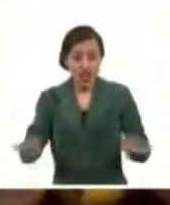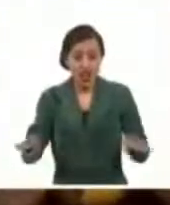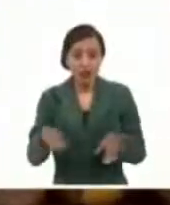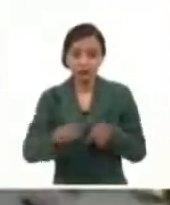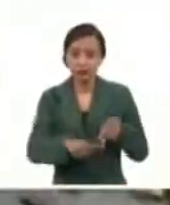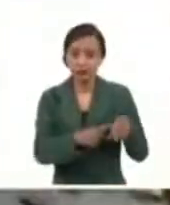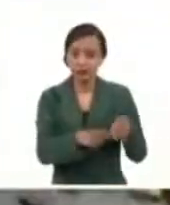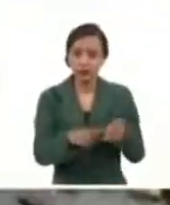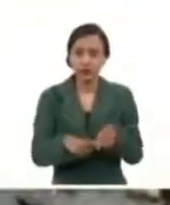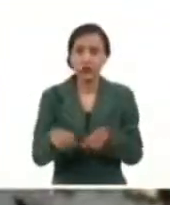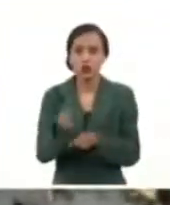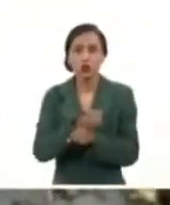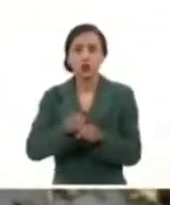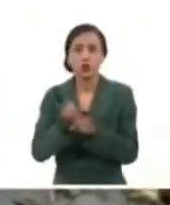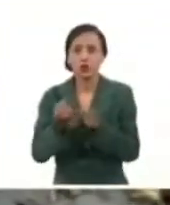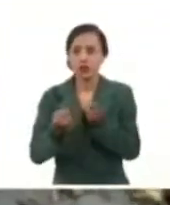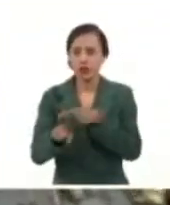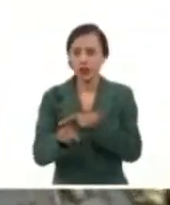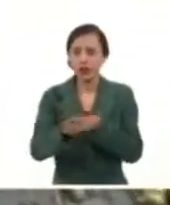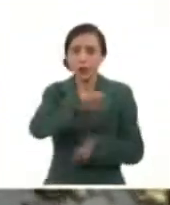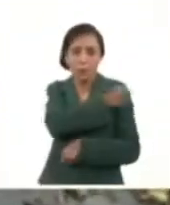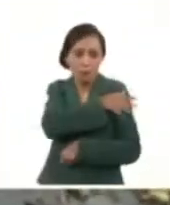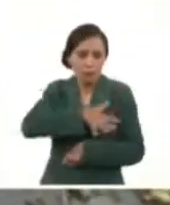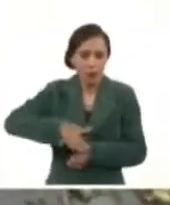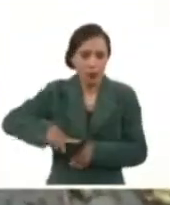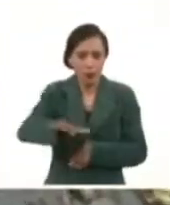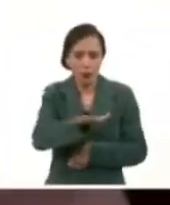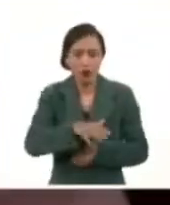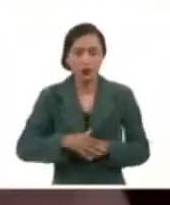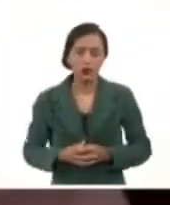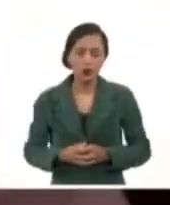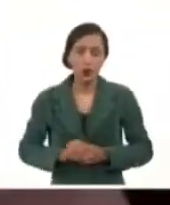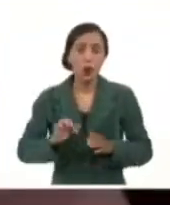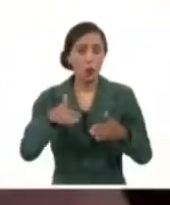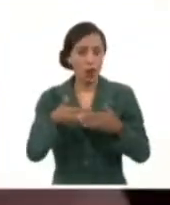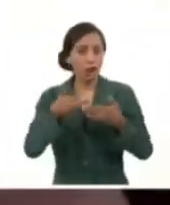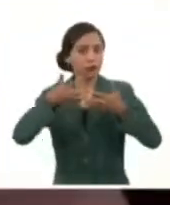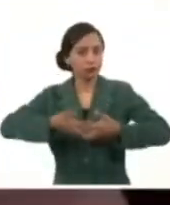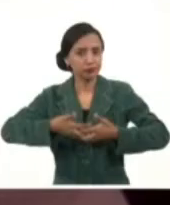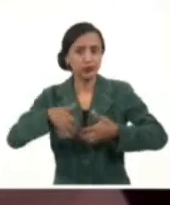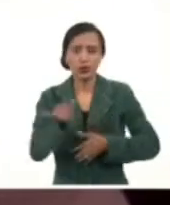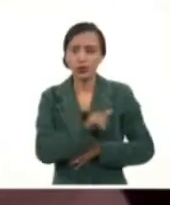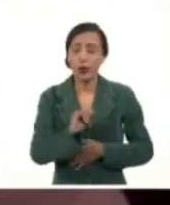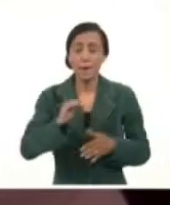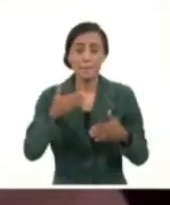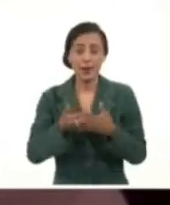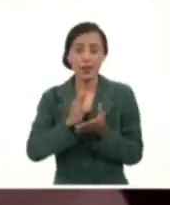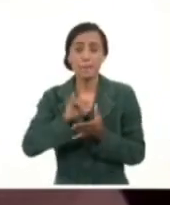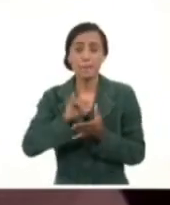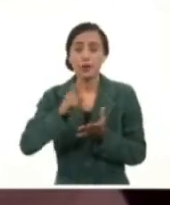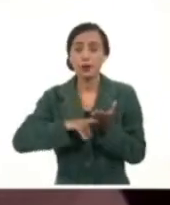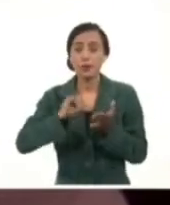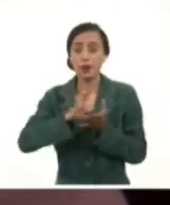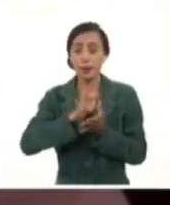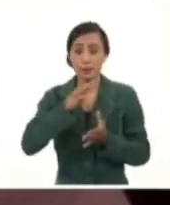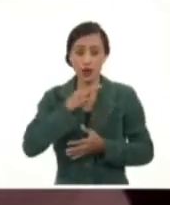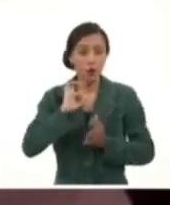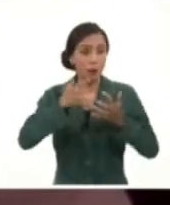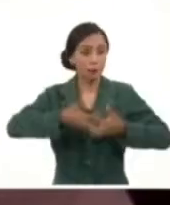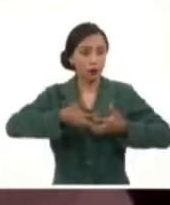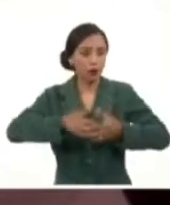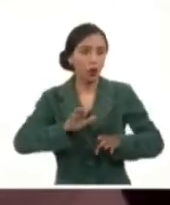o utilizarlo en venta directa a la población o mini industrias o las MIPYMES para que sean procesados